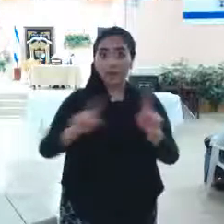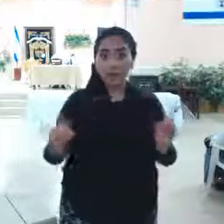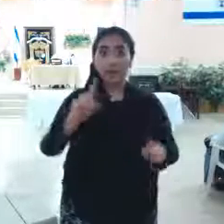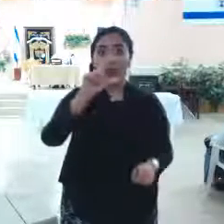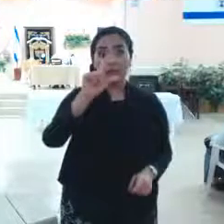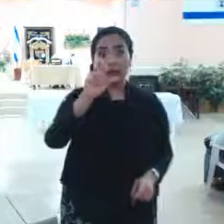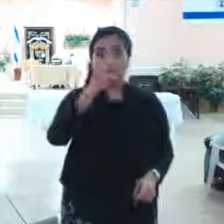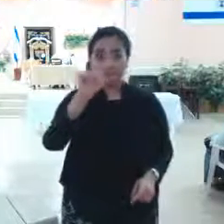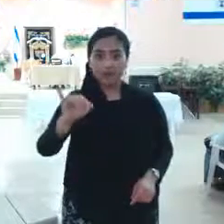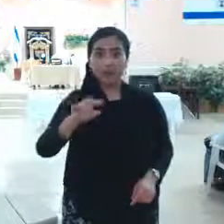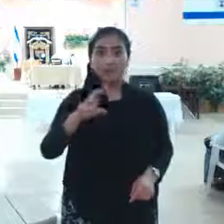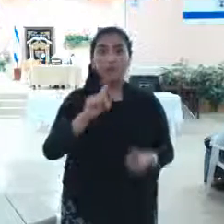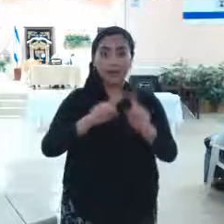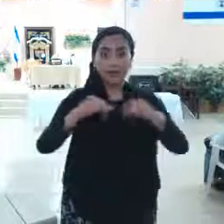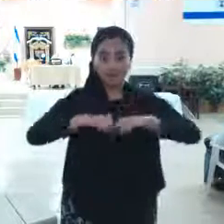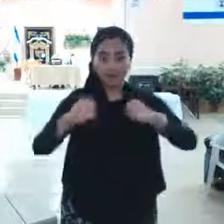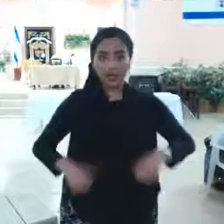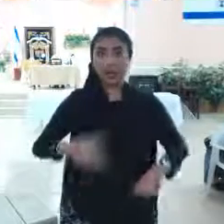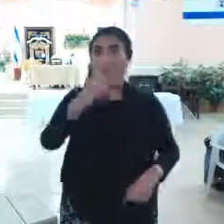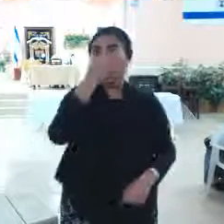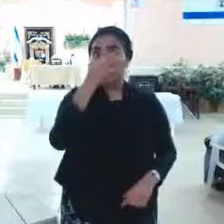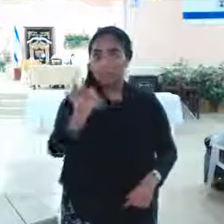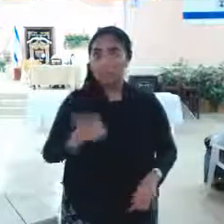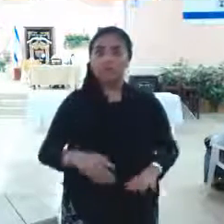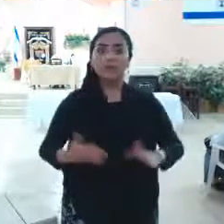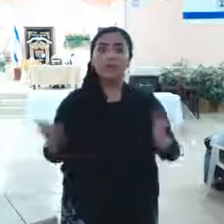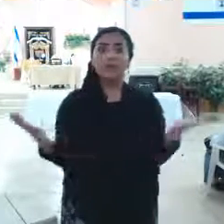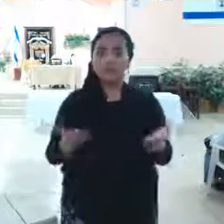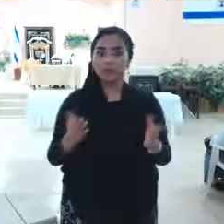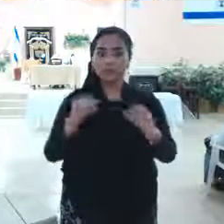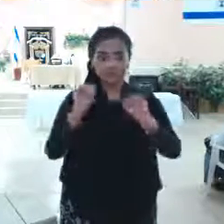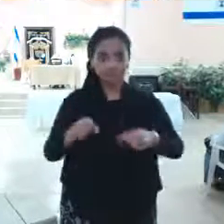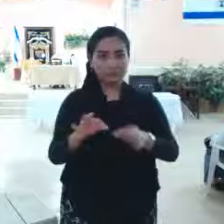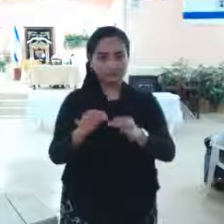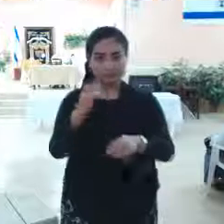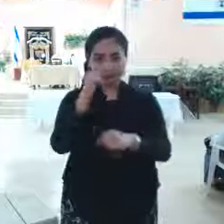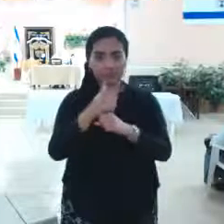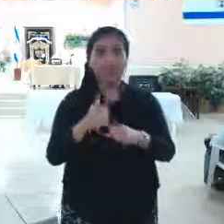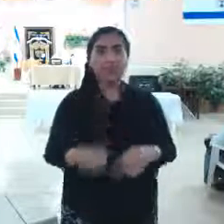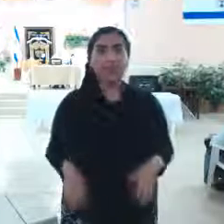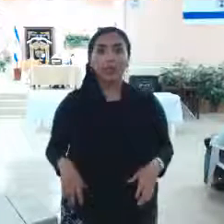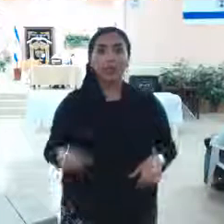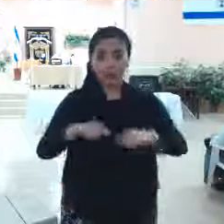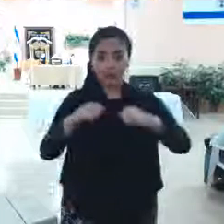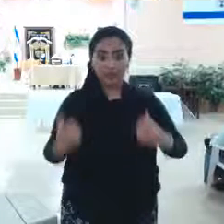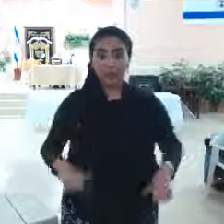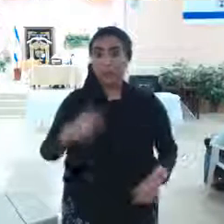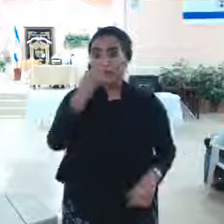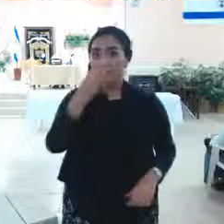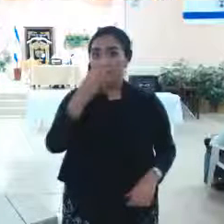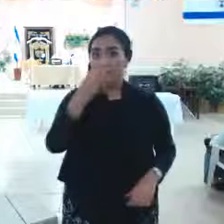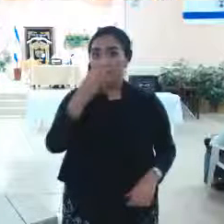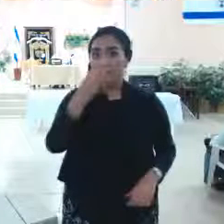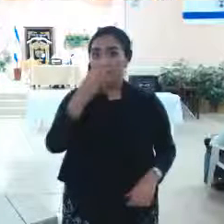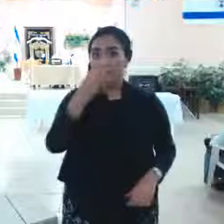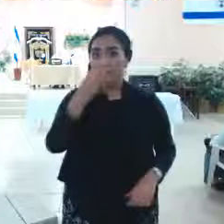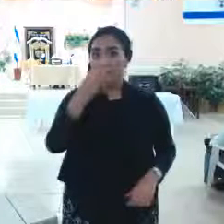eran pocos. Aquí, Here, si me puedes traducir algo, los cuanín eran but the pocos. Kohanim were to